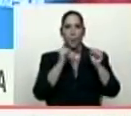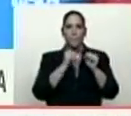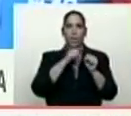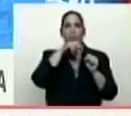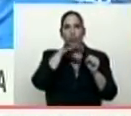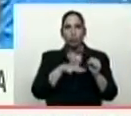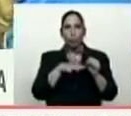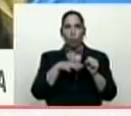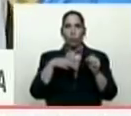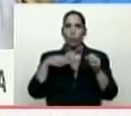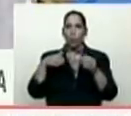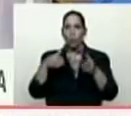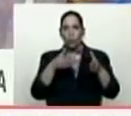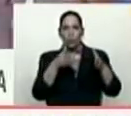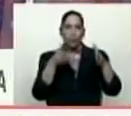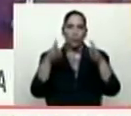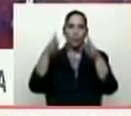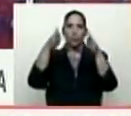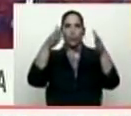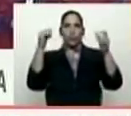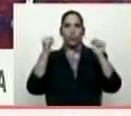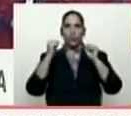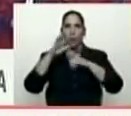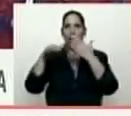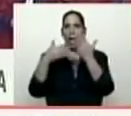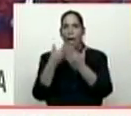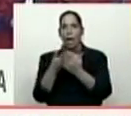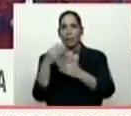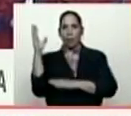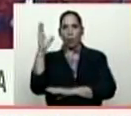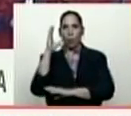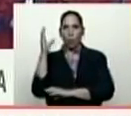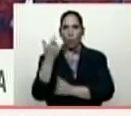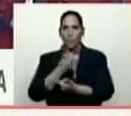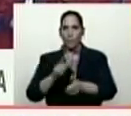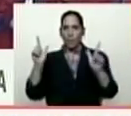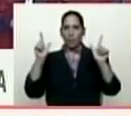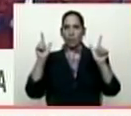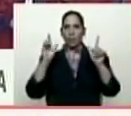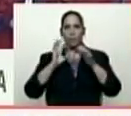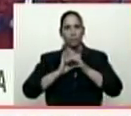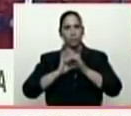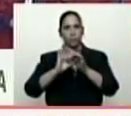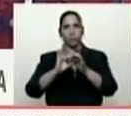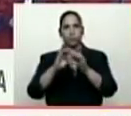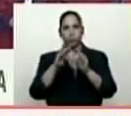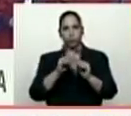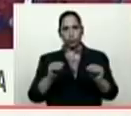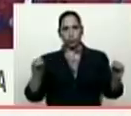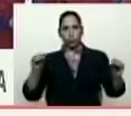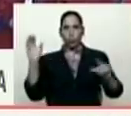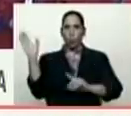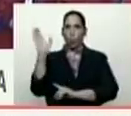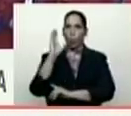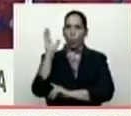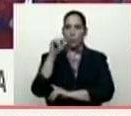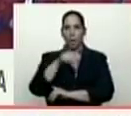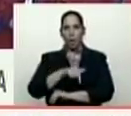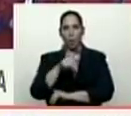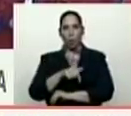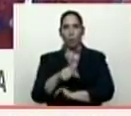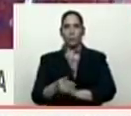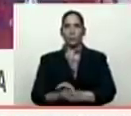cruce de los Andes, de ahí a Bogotá y hacia la batalla que dará la libertad definitiva al territorio neogranadino, hoy